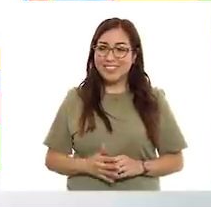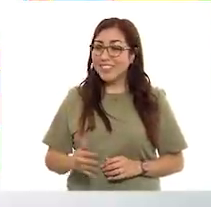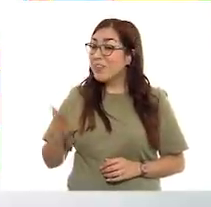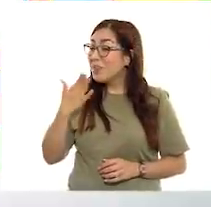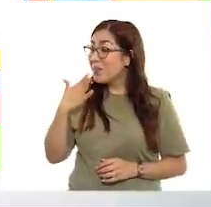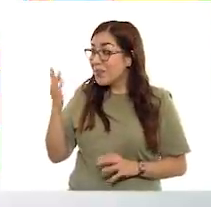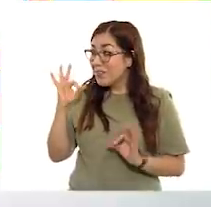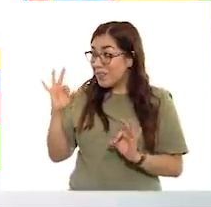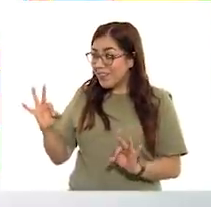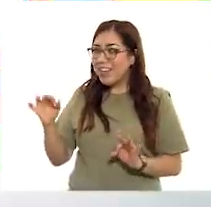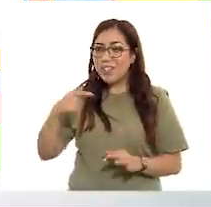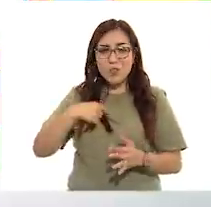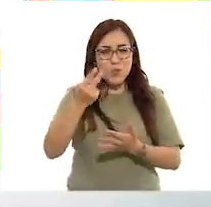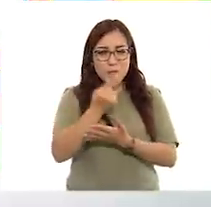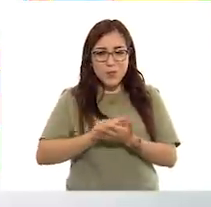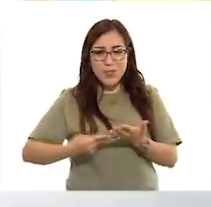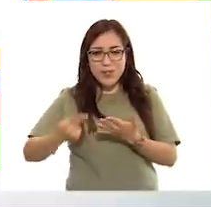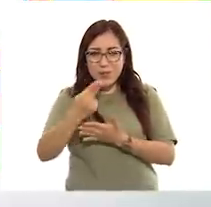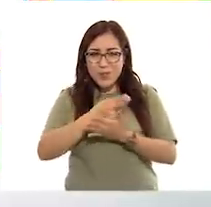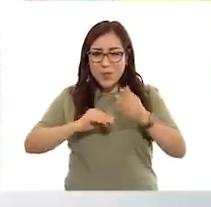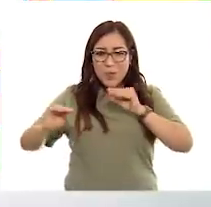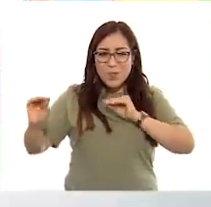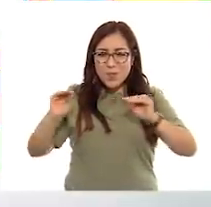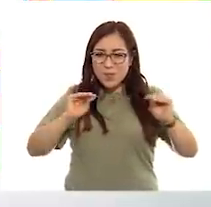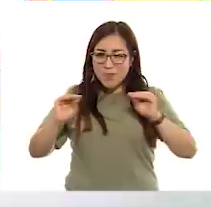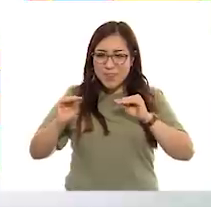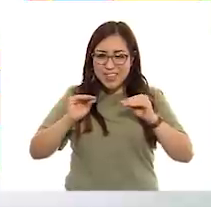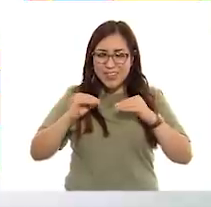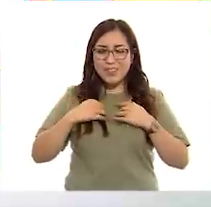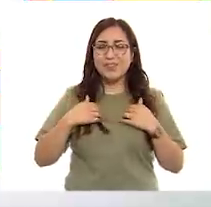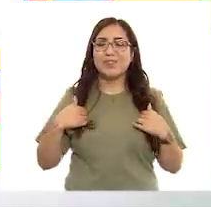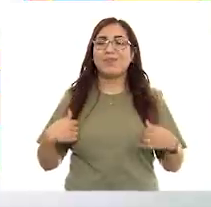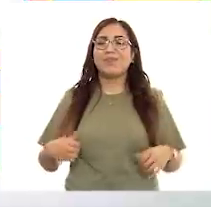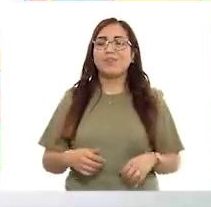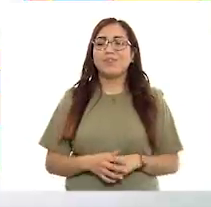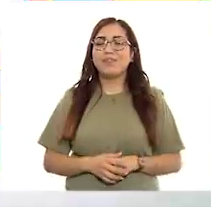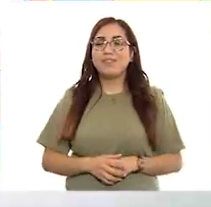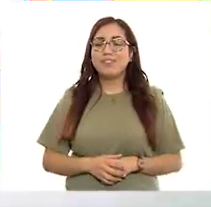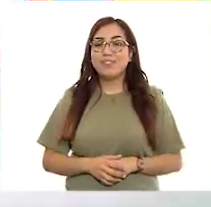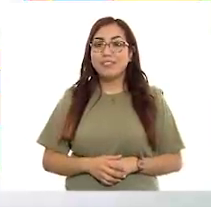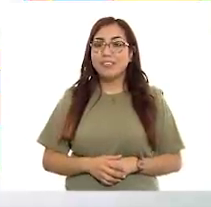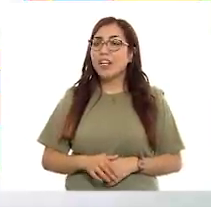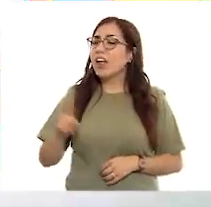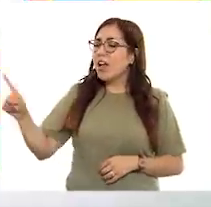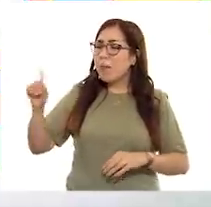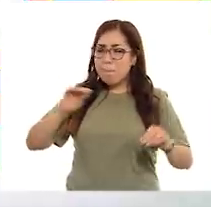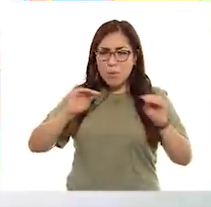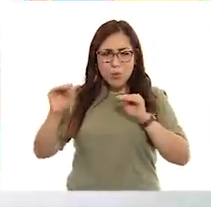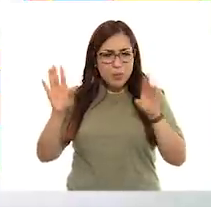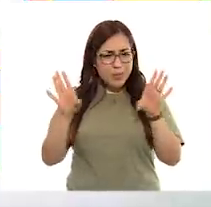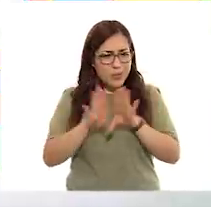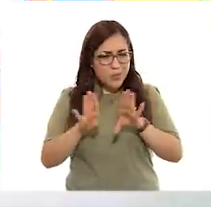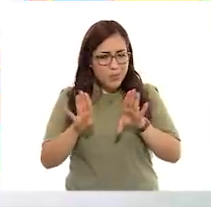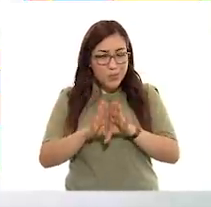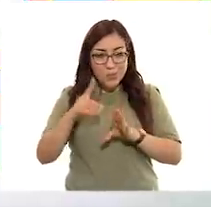Aquí dibujé el movimiento de las piernas y las registré. Y el movimiento entonces sería así.